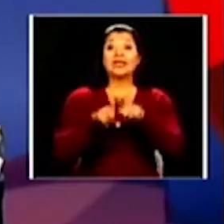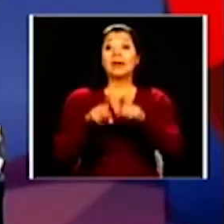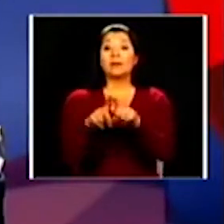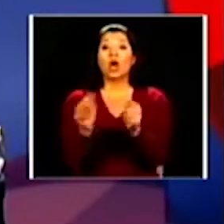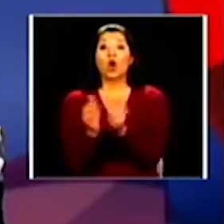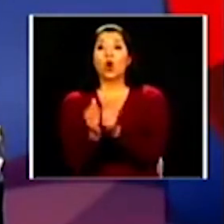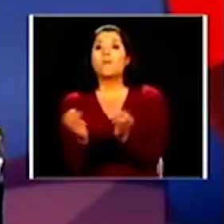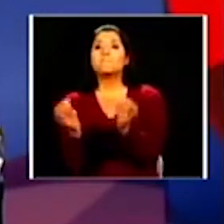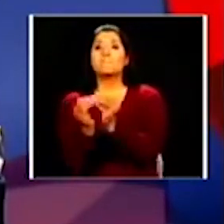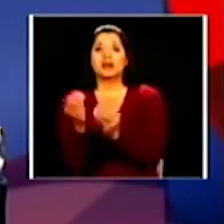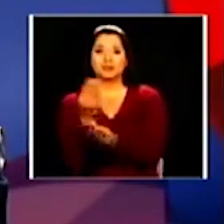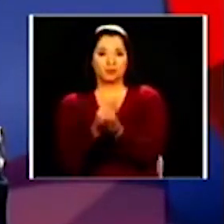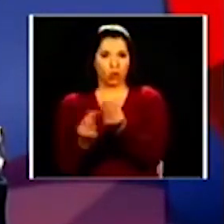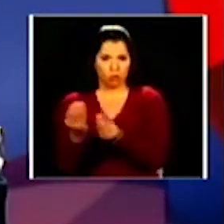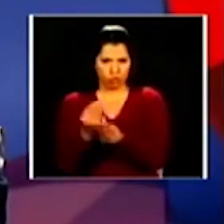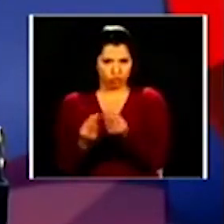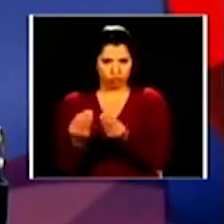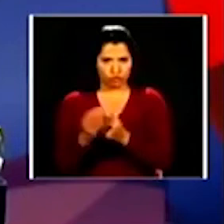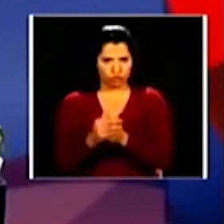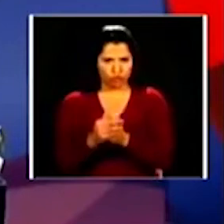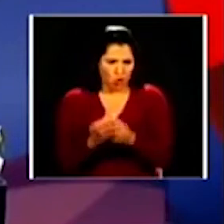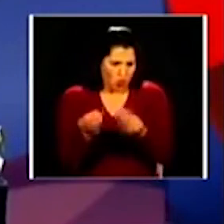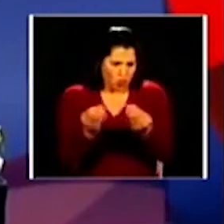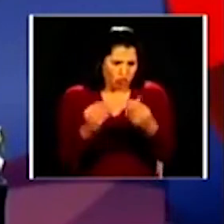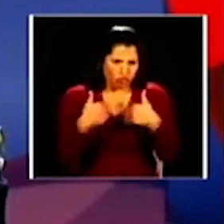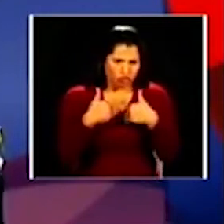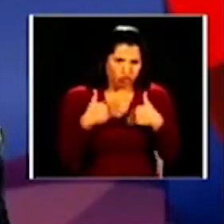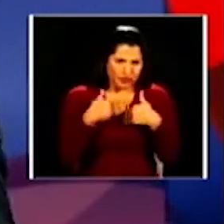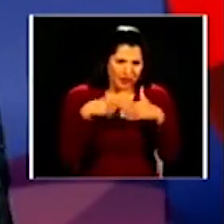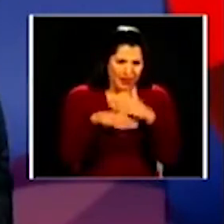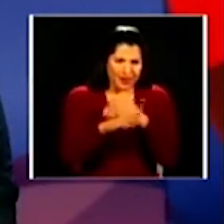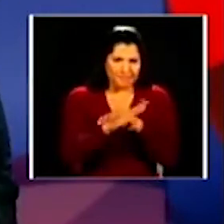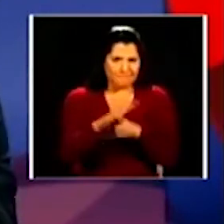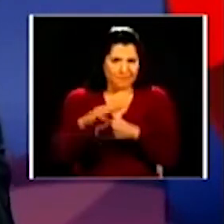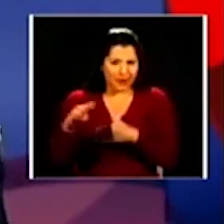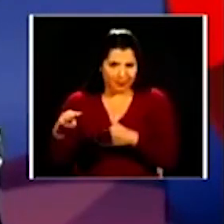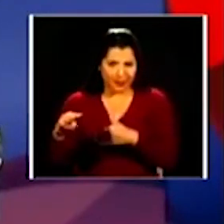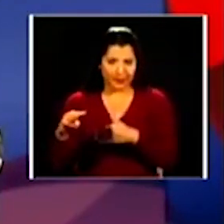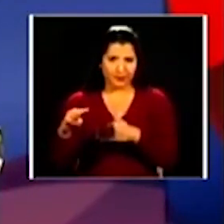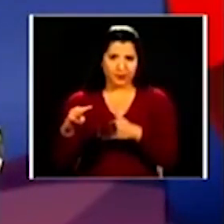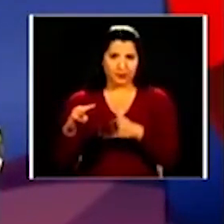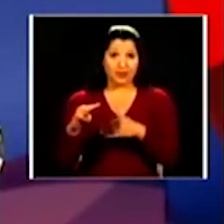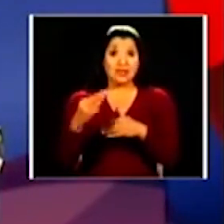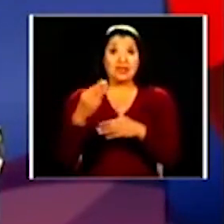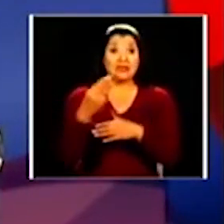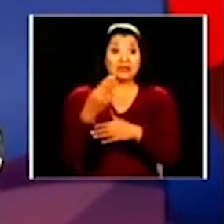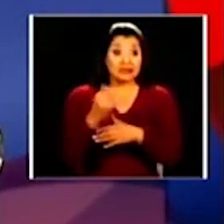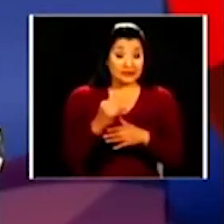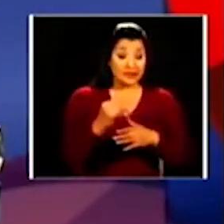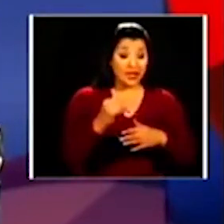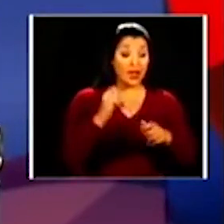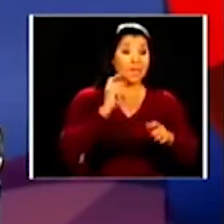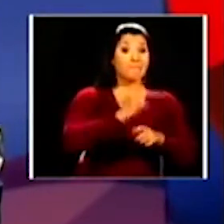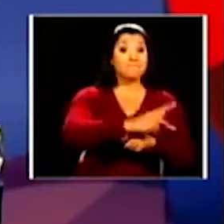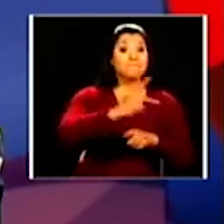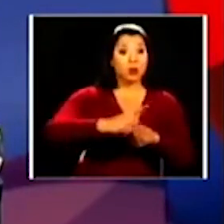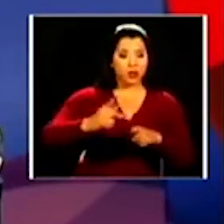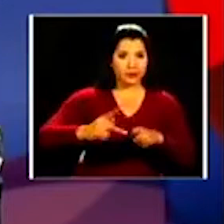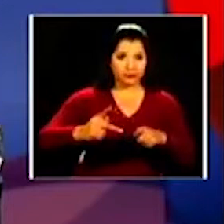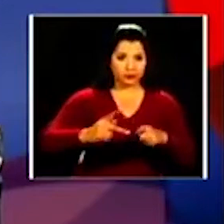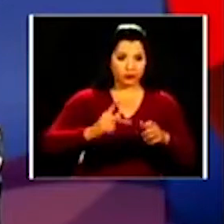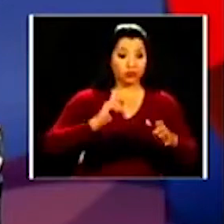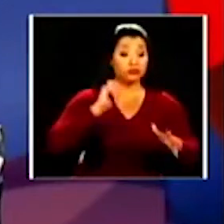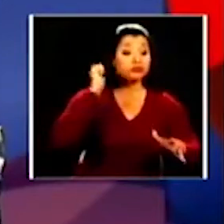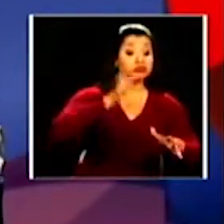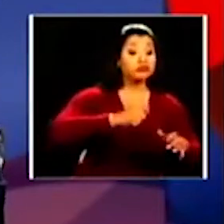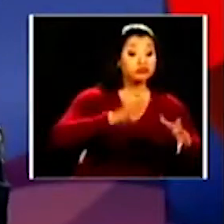Hay muchos especímenes, por ejemplo, que tomados en puerto, congelados en vacío y exportados tienen un altísimo valor